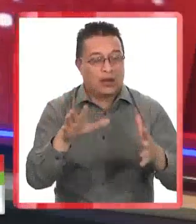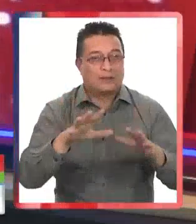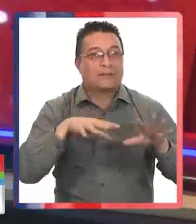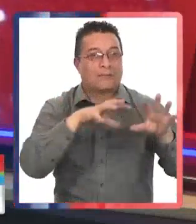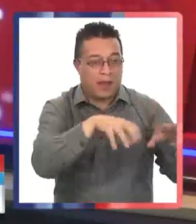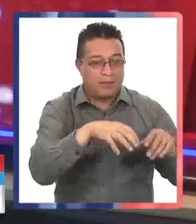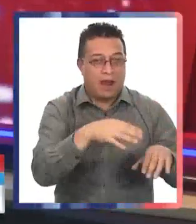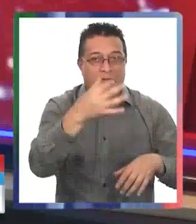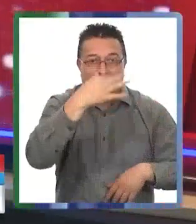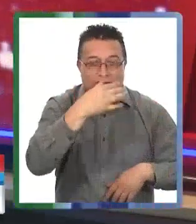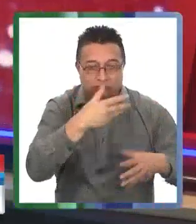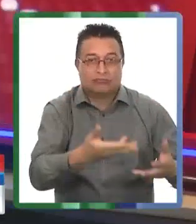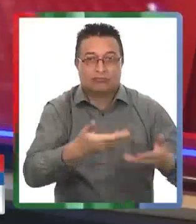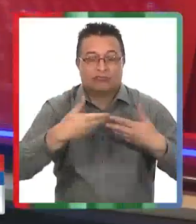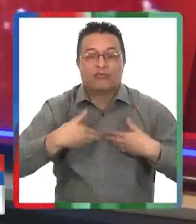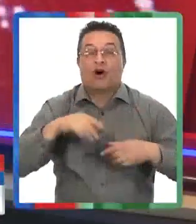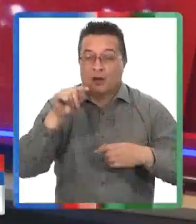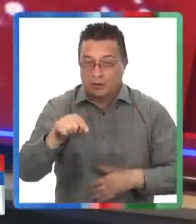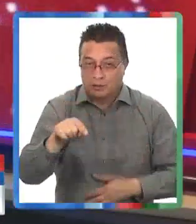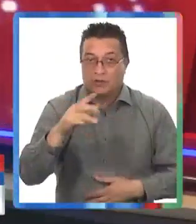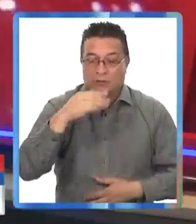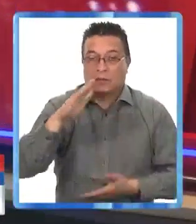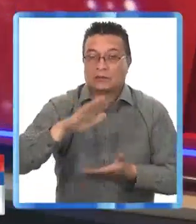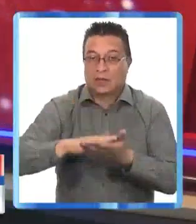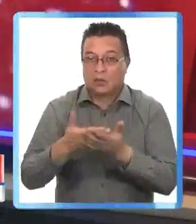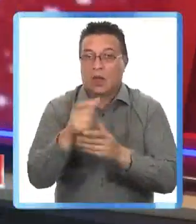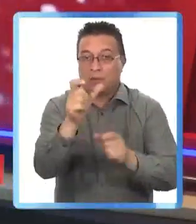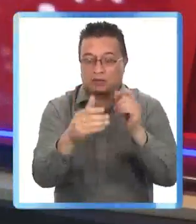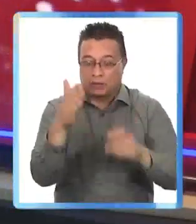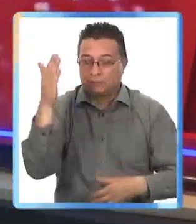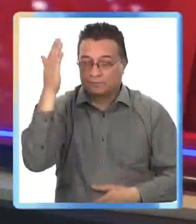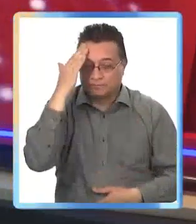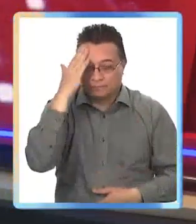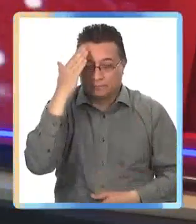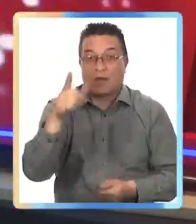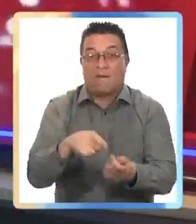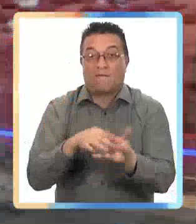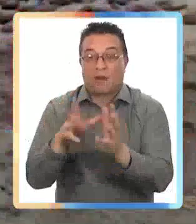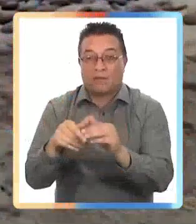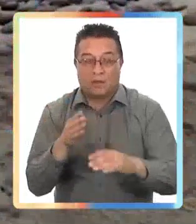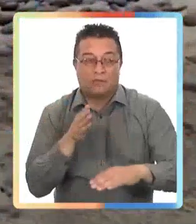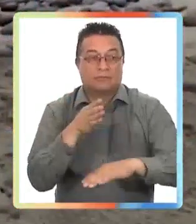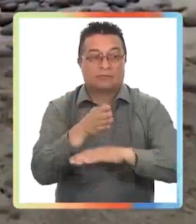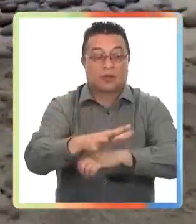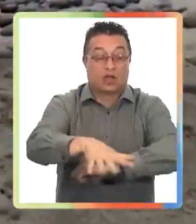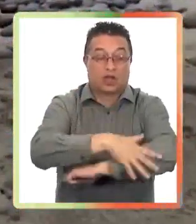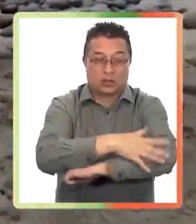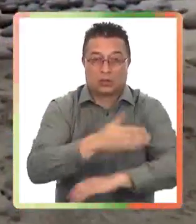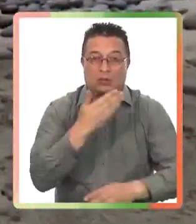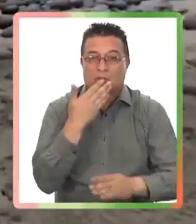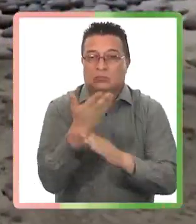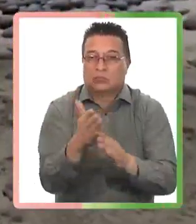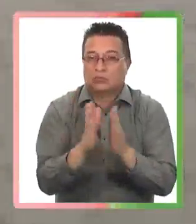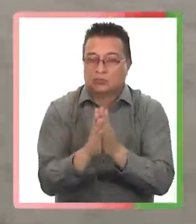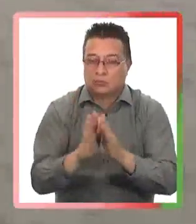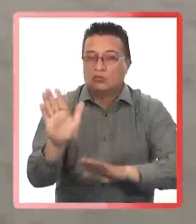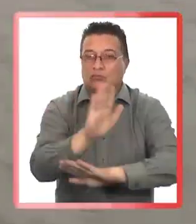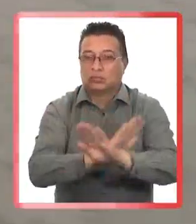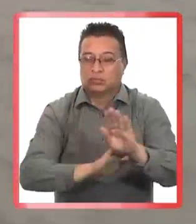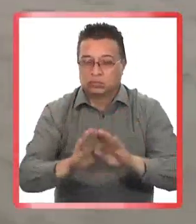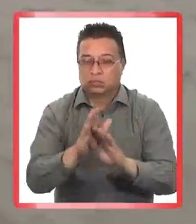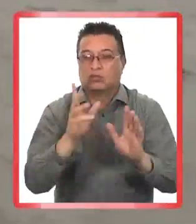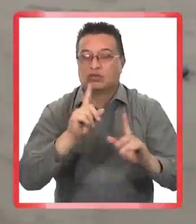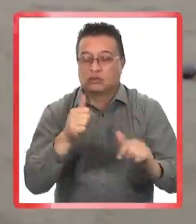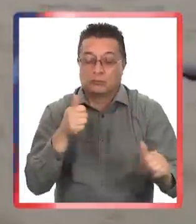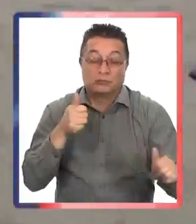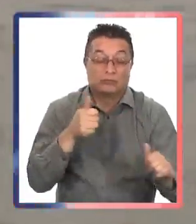por influenza aviar ha obligado a tomar decisiones para resguardar la salud de las personas. Por ejemplo, a las familias que viajan a la costa se les pide tener especial